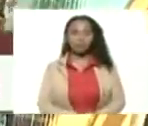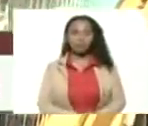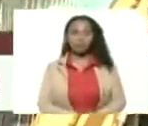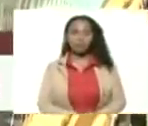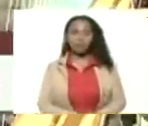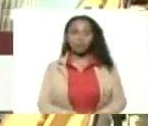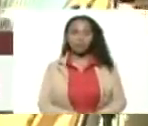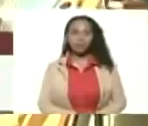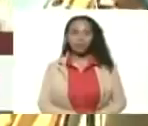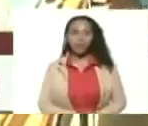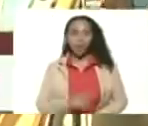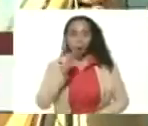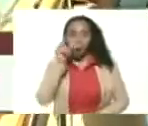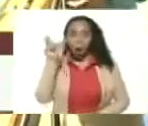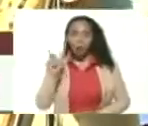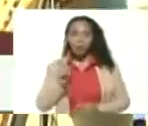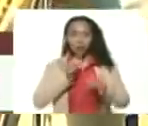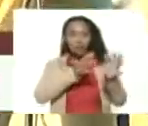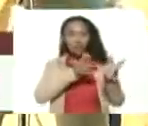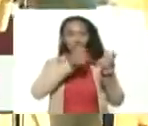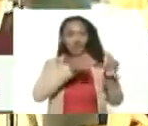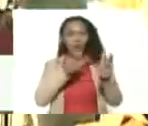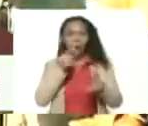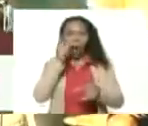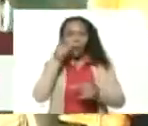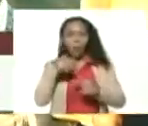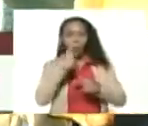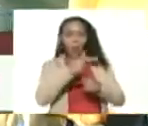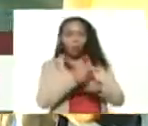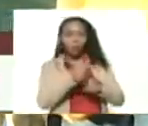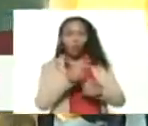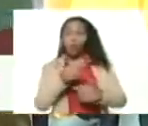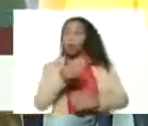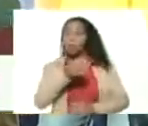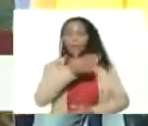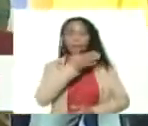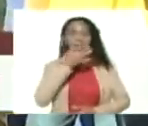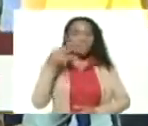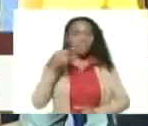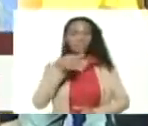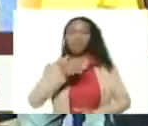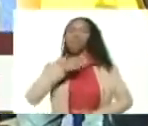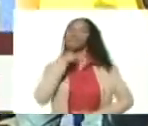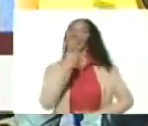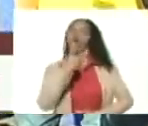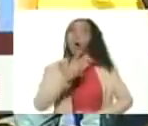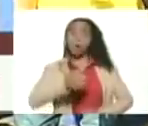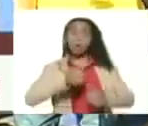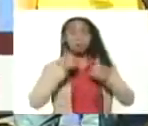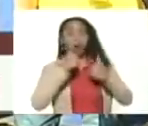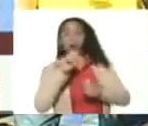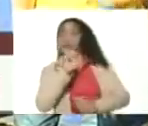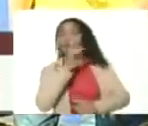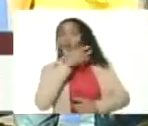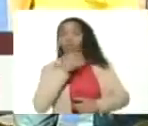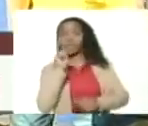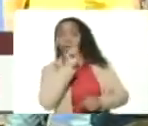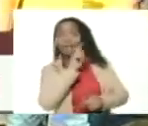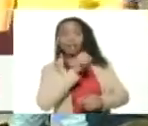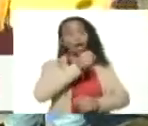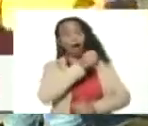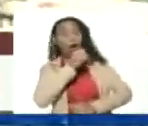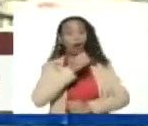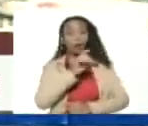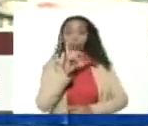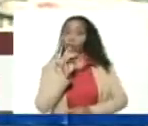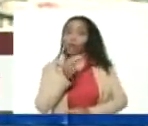Pablo Labrador en el arpa. Orlando Mesa, tremenda voz, buen gañote. Gracias. No es gracias. Fácil cantar esa canción,